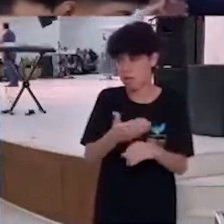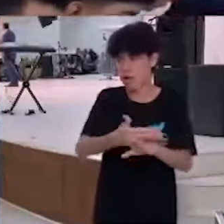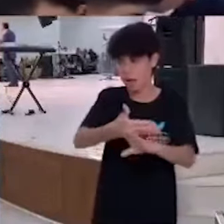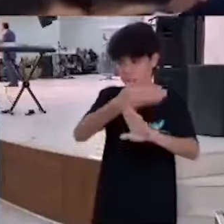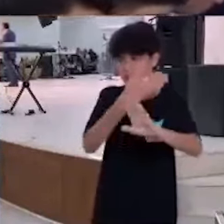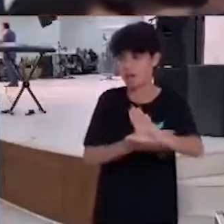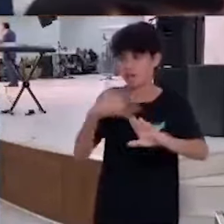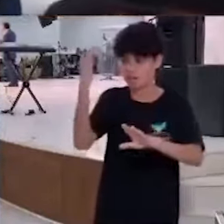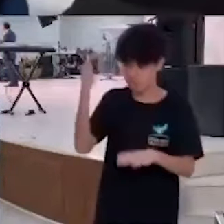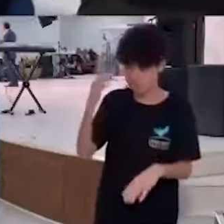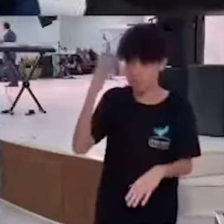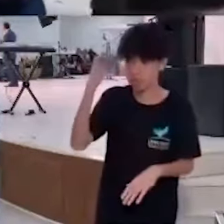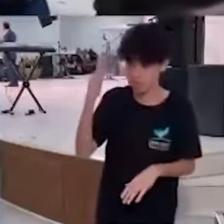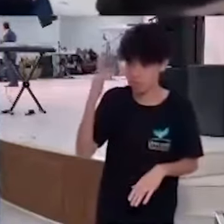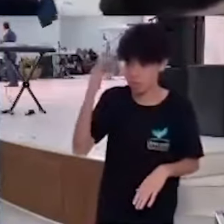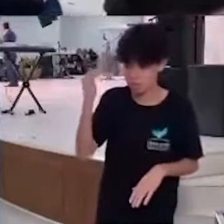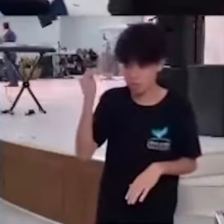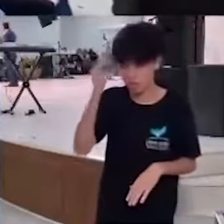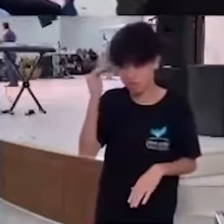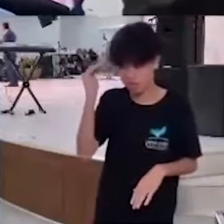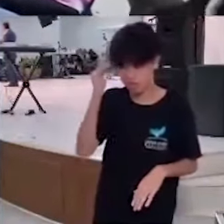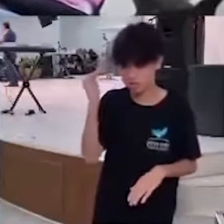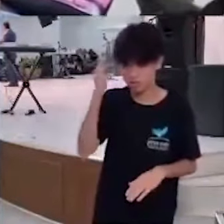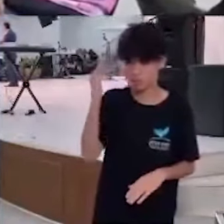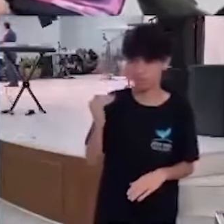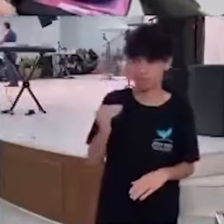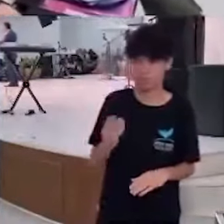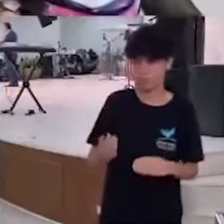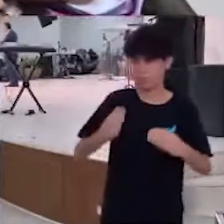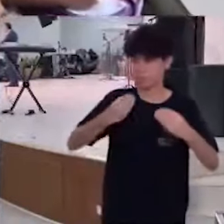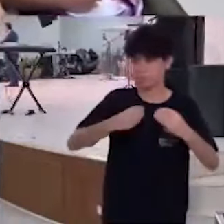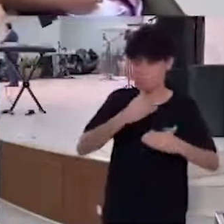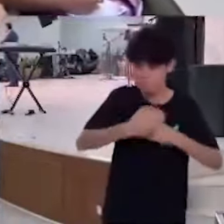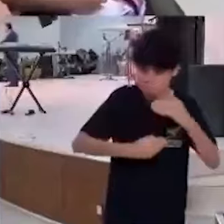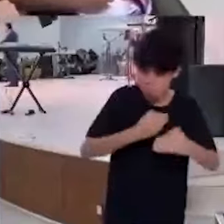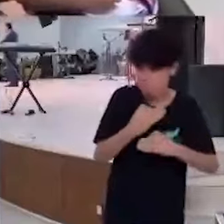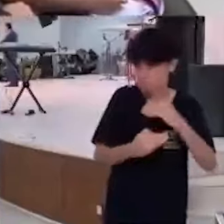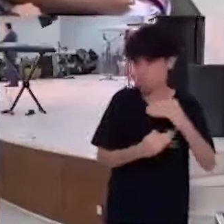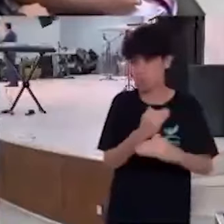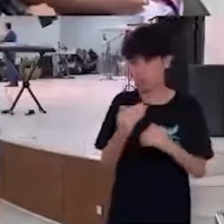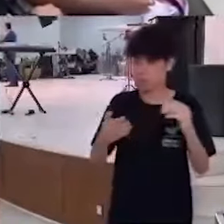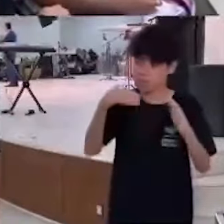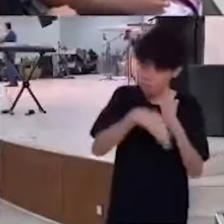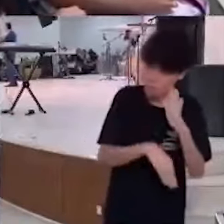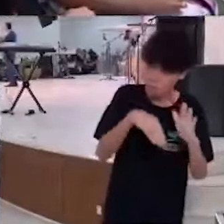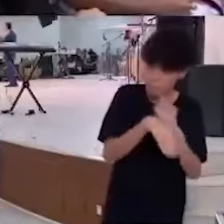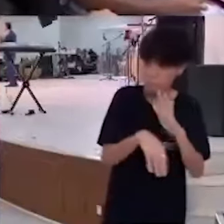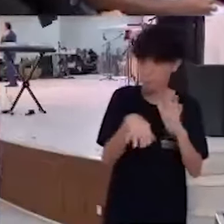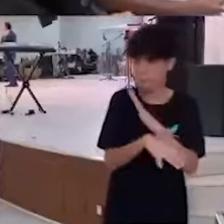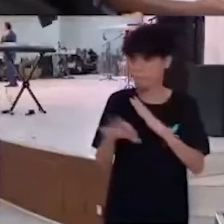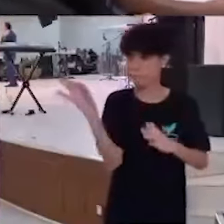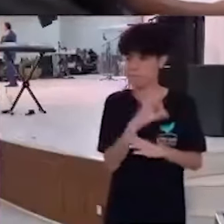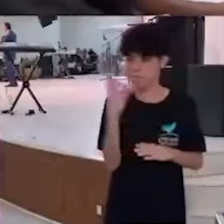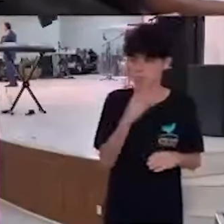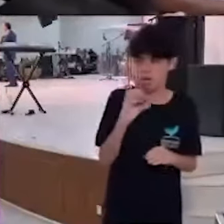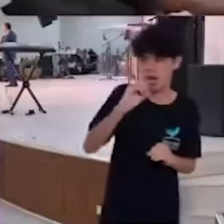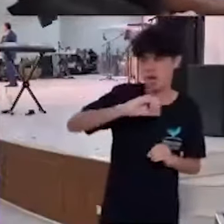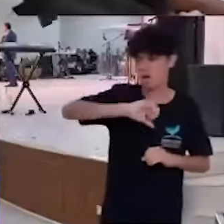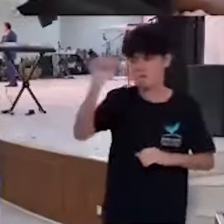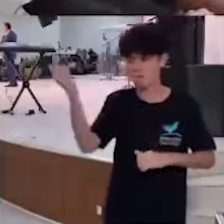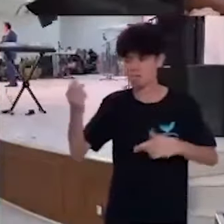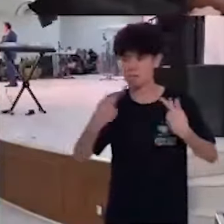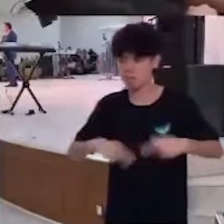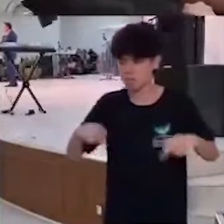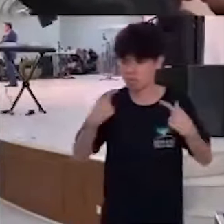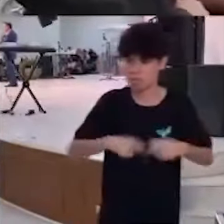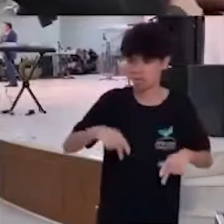consecuencias devastadoras que le han sucedido a otros hombres de Dios. Y entonces viendo, proteger nuestra integridad a